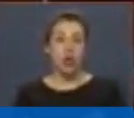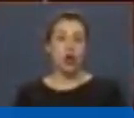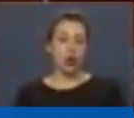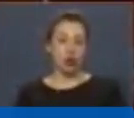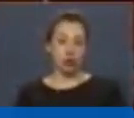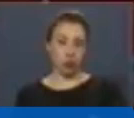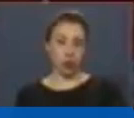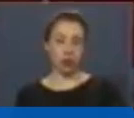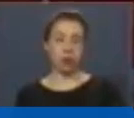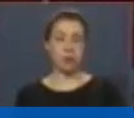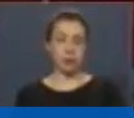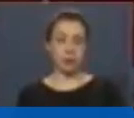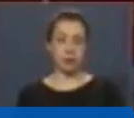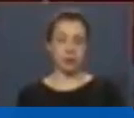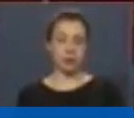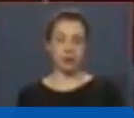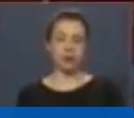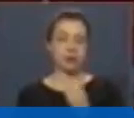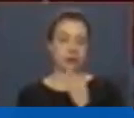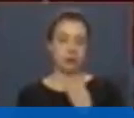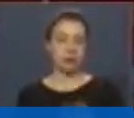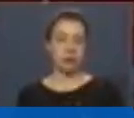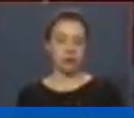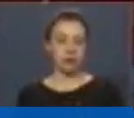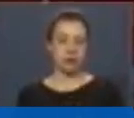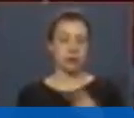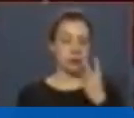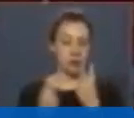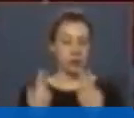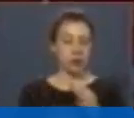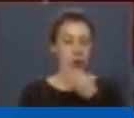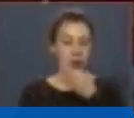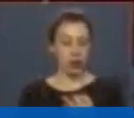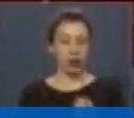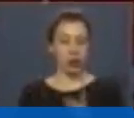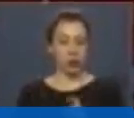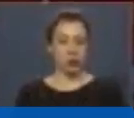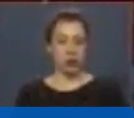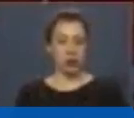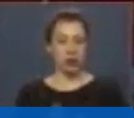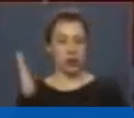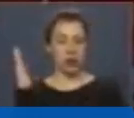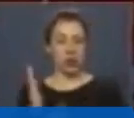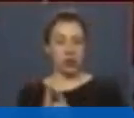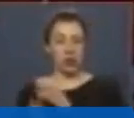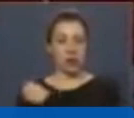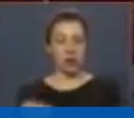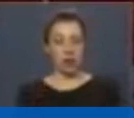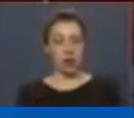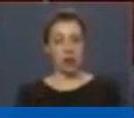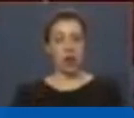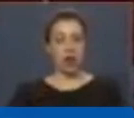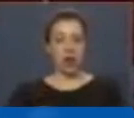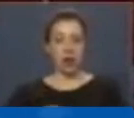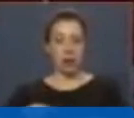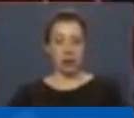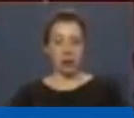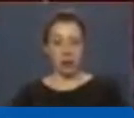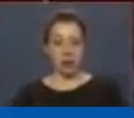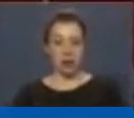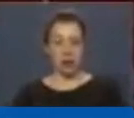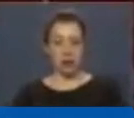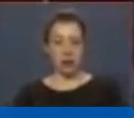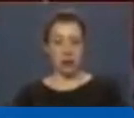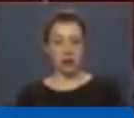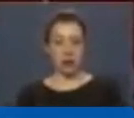municipios. Es importante considerar, tal como lo planteó la Subsecretaría de Desarrollo Regional y Administrativo, que tan